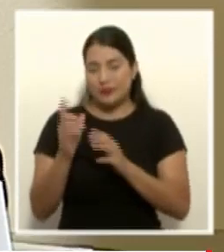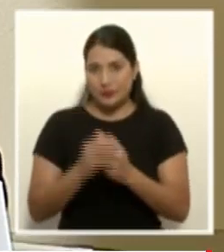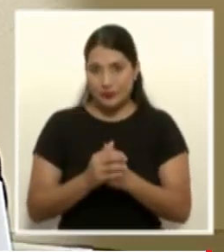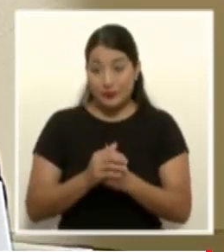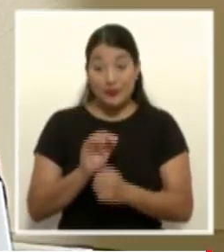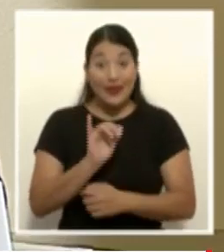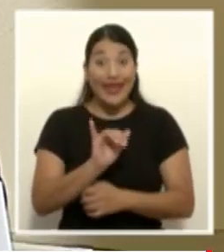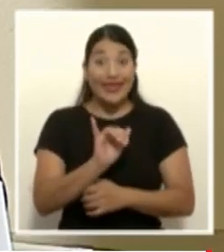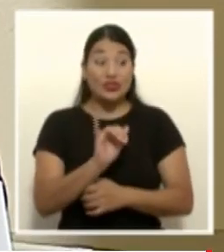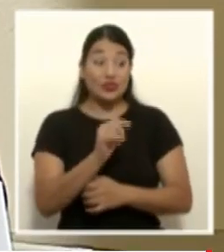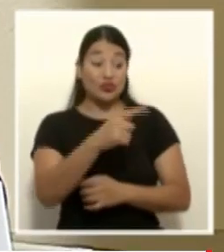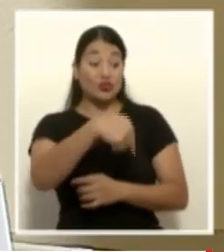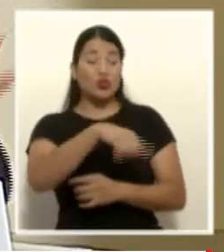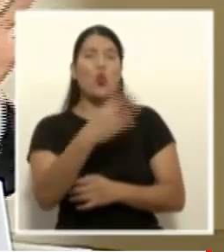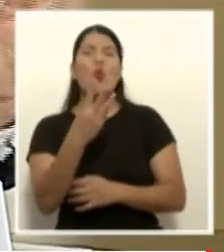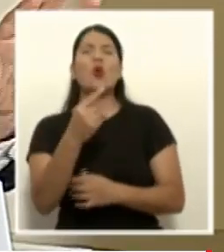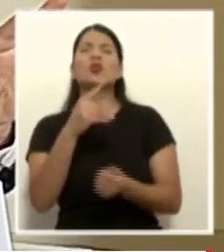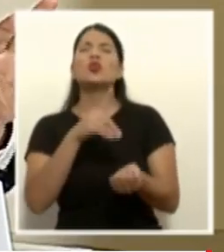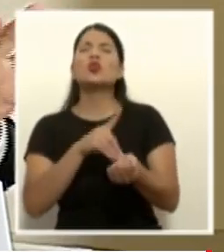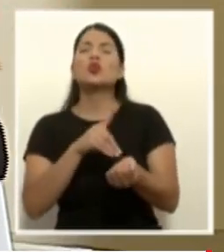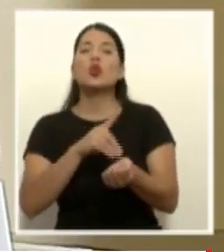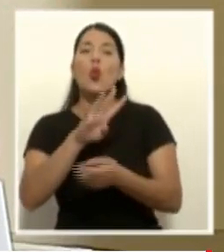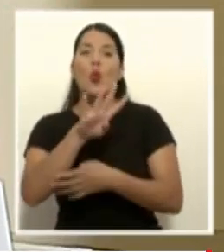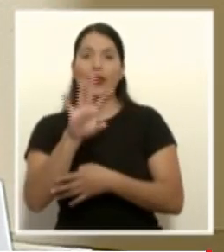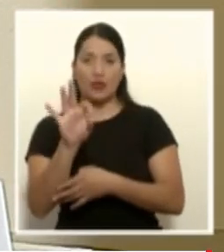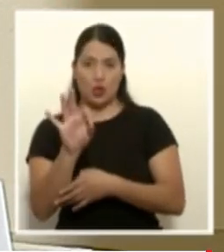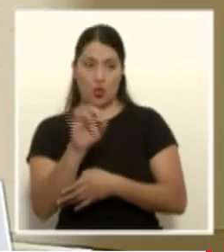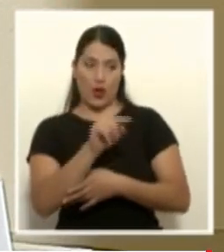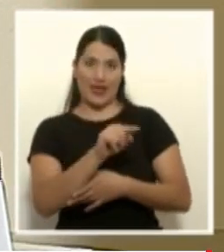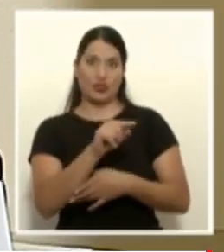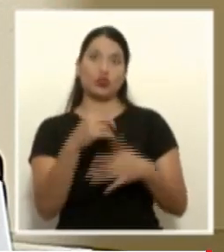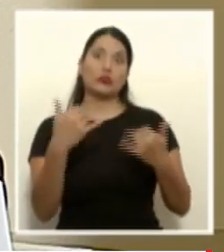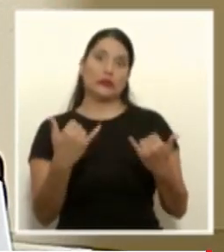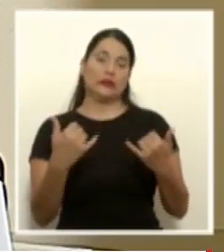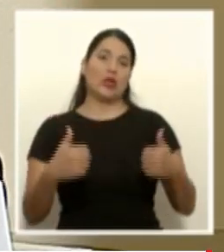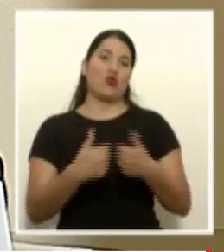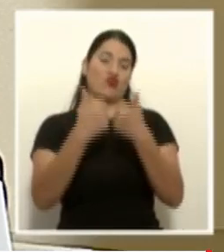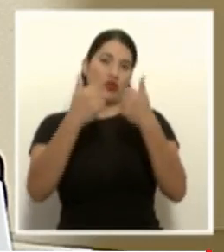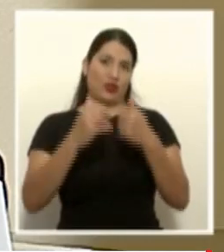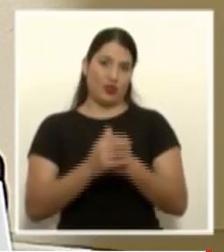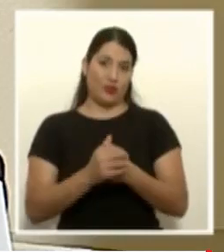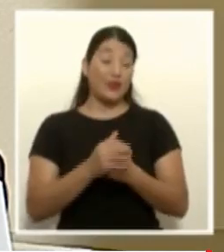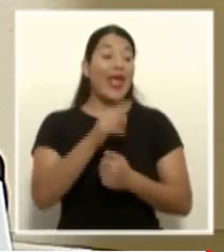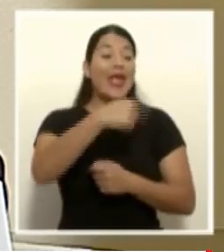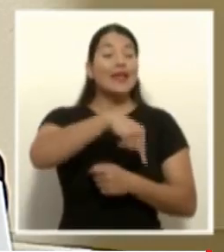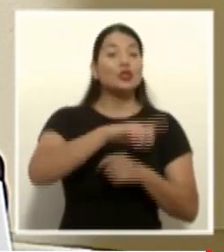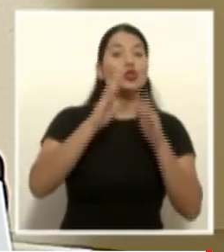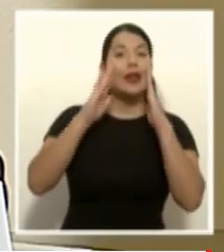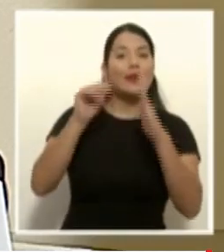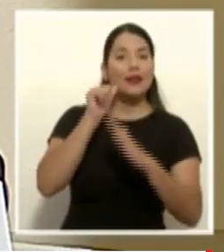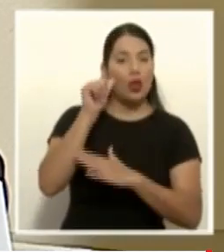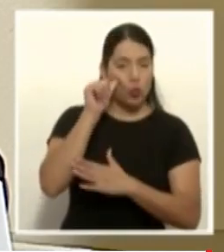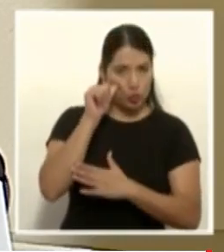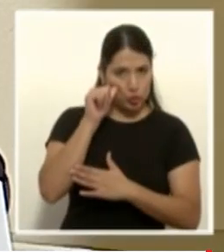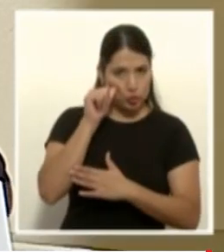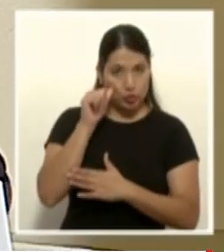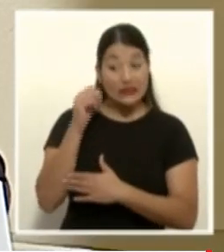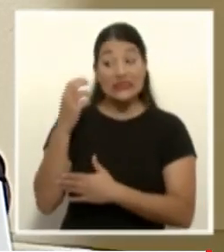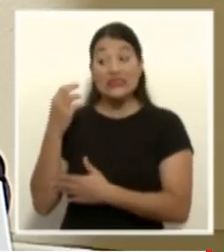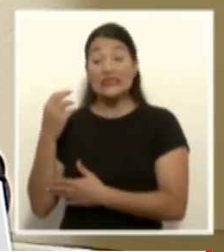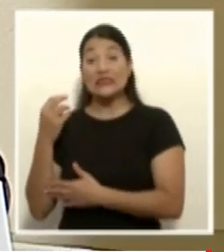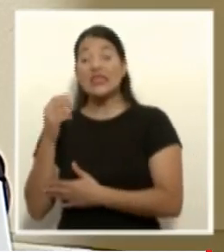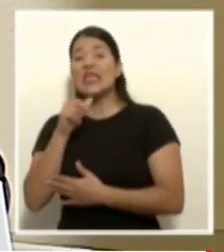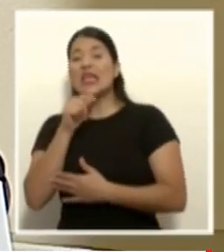para 49 médicos de familia. Eso es para los adultos. Para lo que son niños, esos se manejan desde el hospital de niños. Pero con